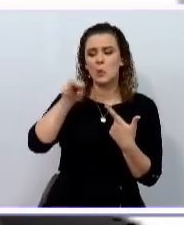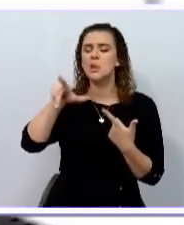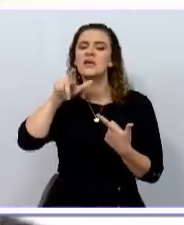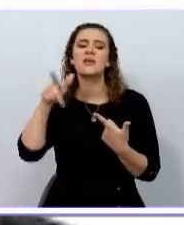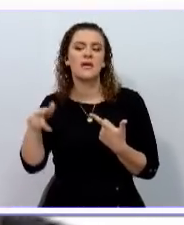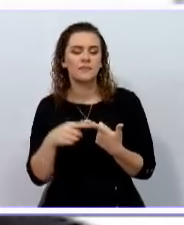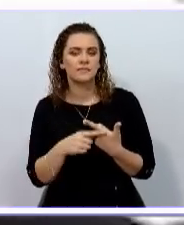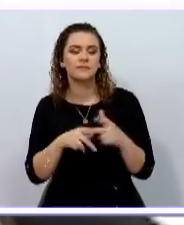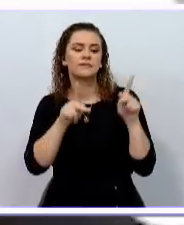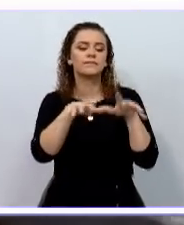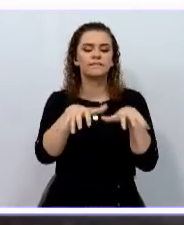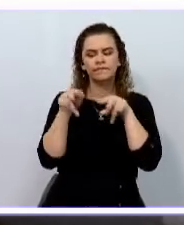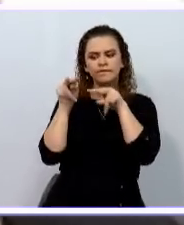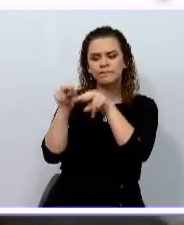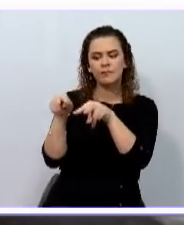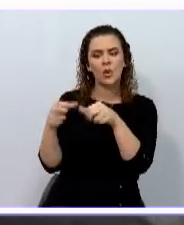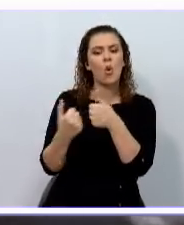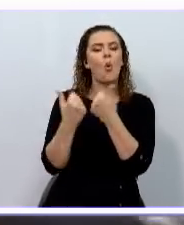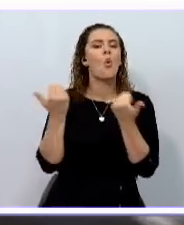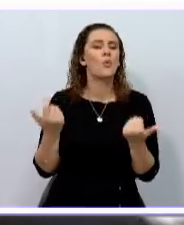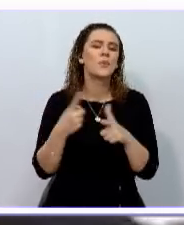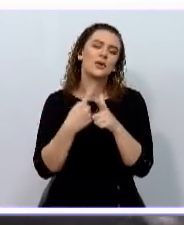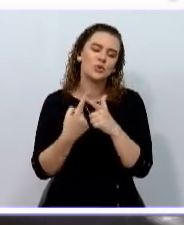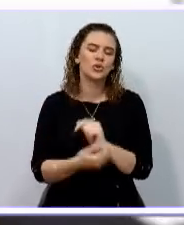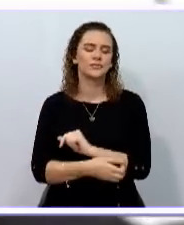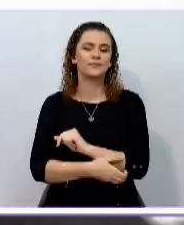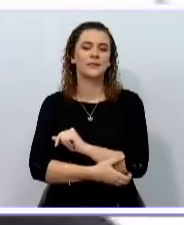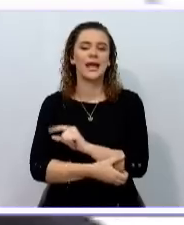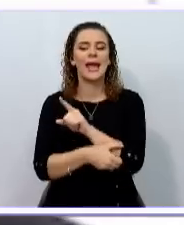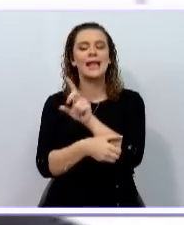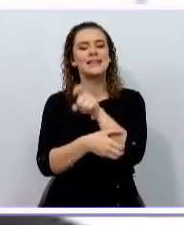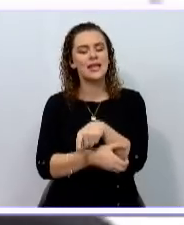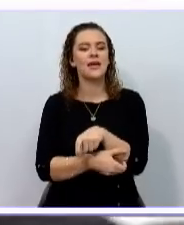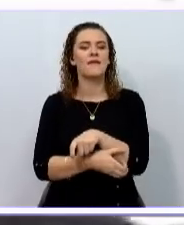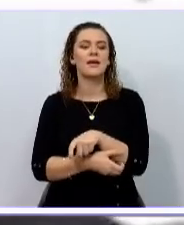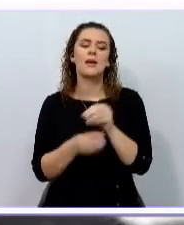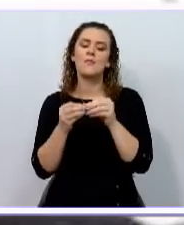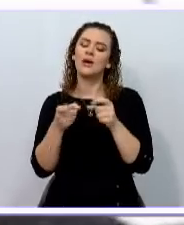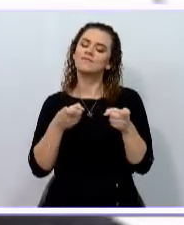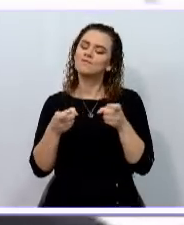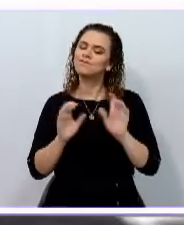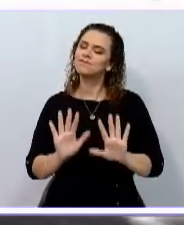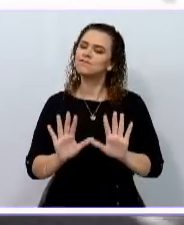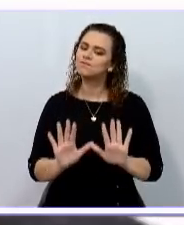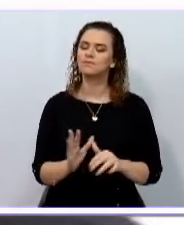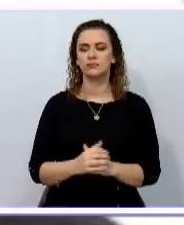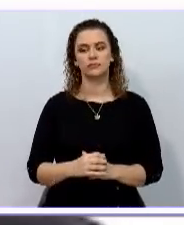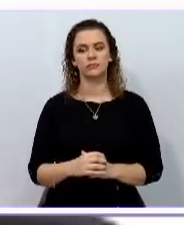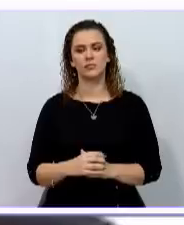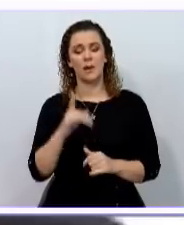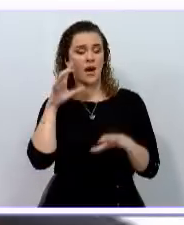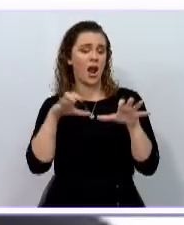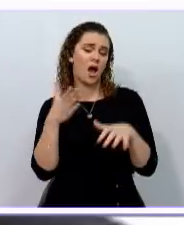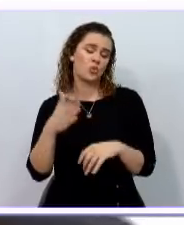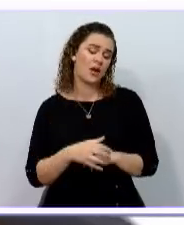los aficionados contras Entonces yo creo que él tiene que ser más medido a la hora de de